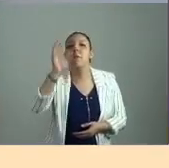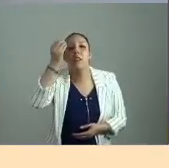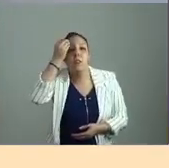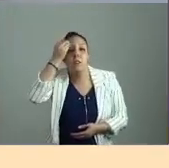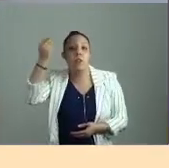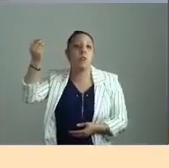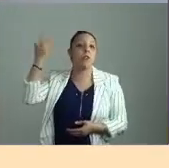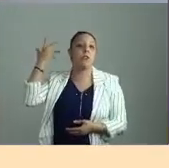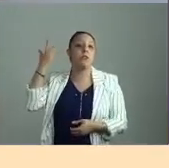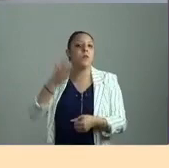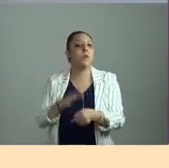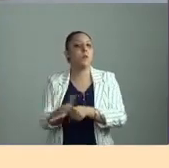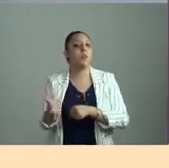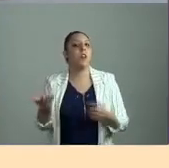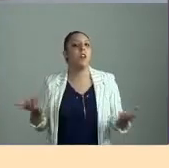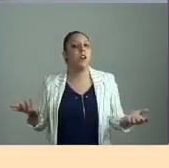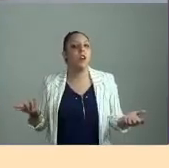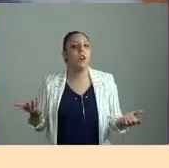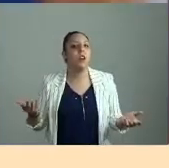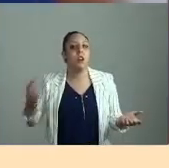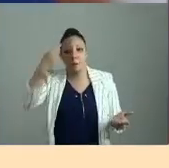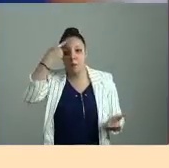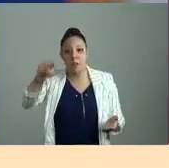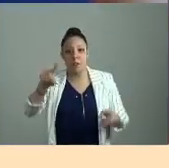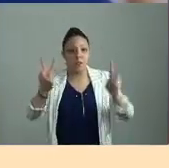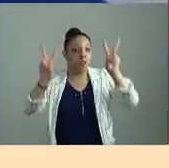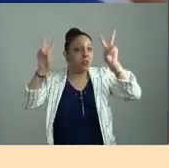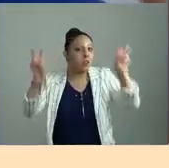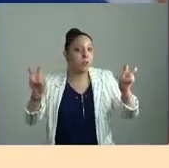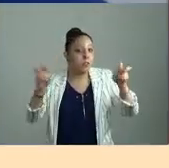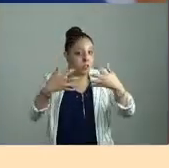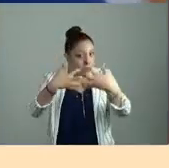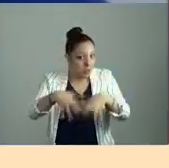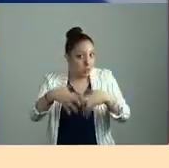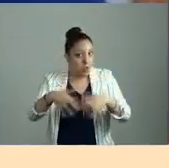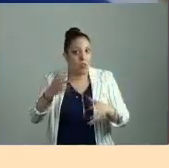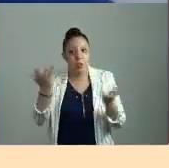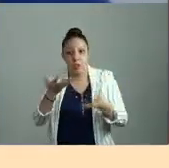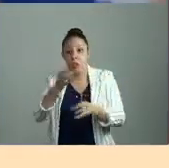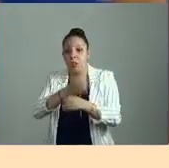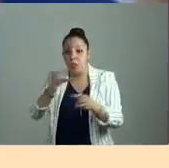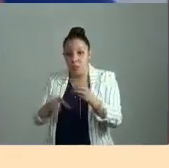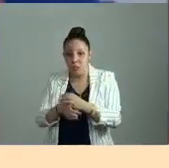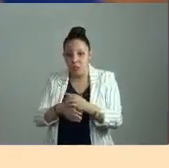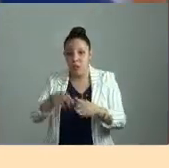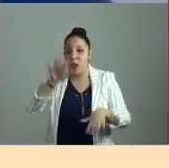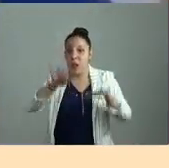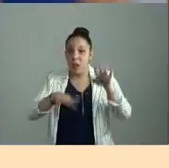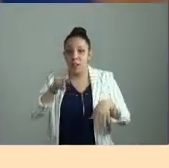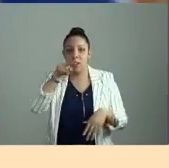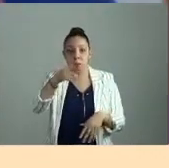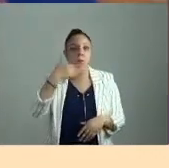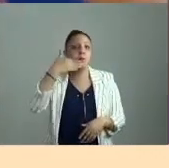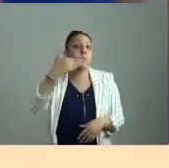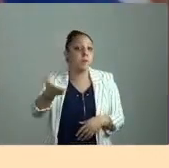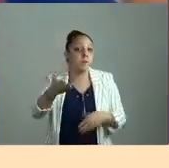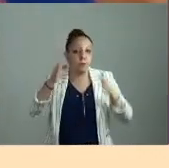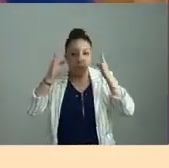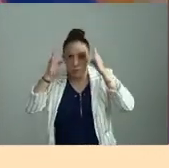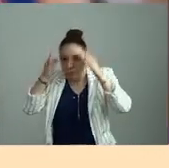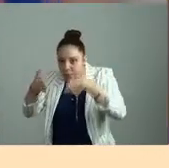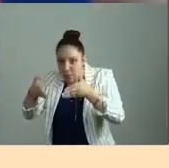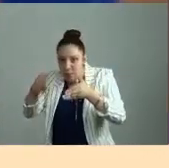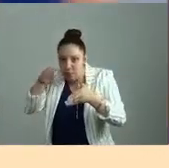temática de la reproducción no me hace muy enfocado en su análisis el capitalismo en el capitalismo él ha